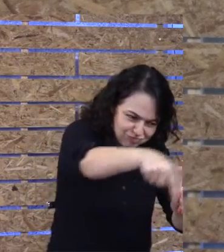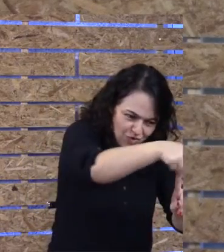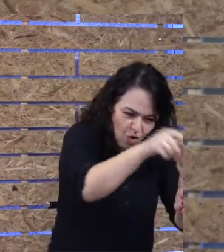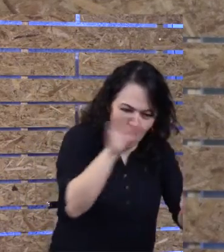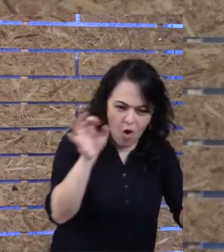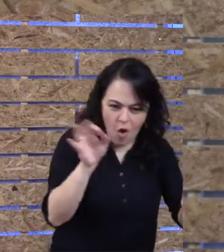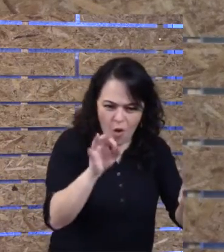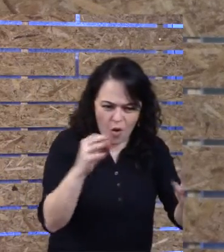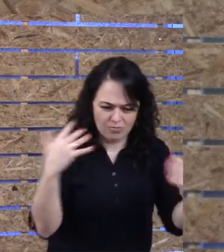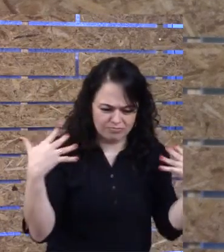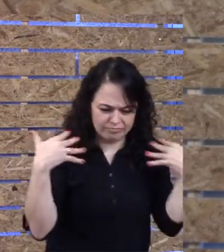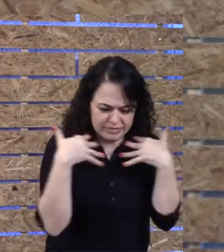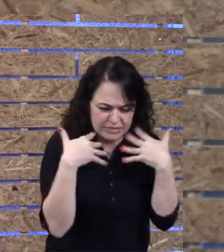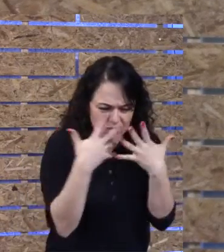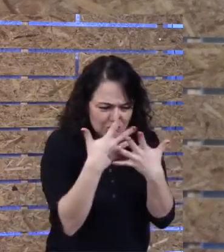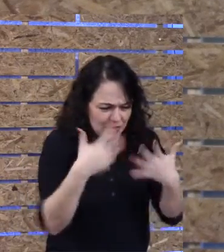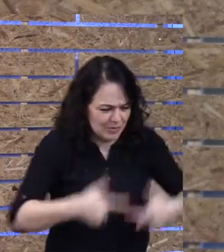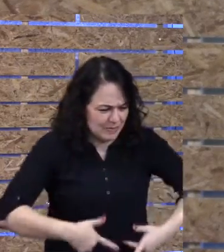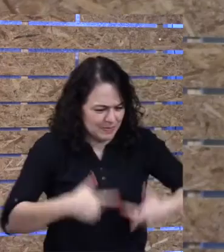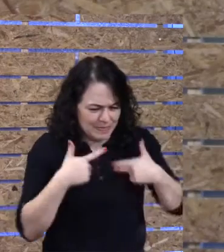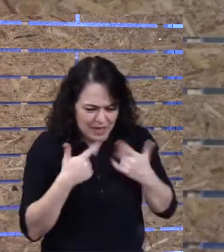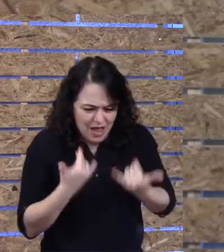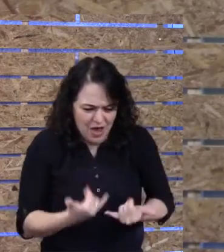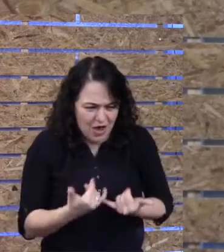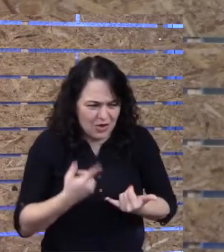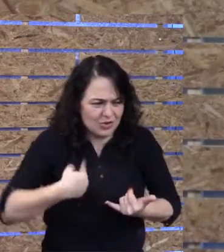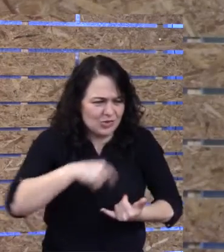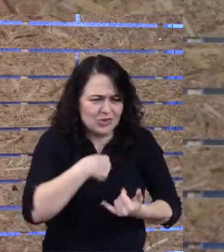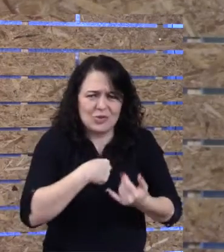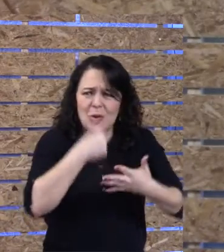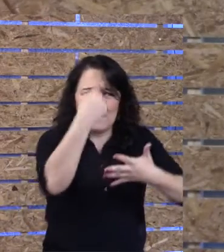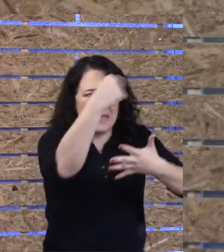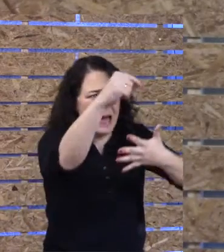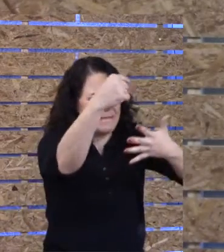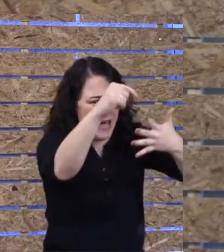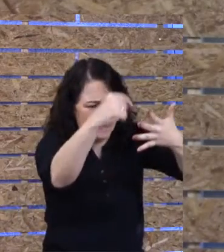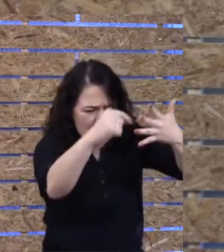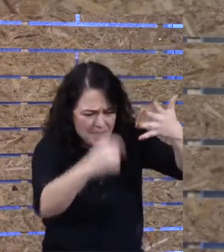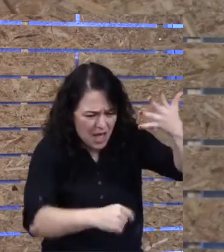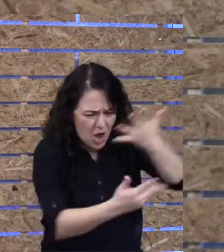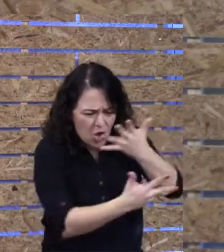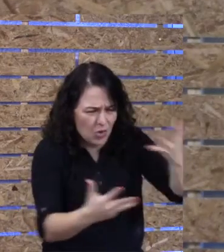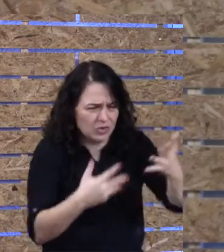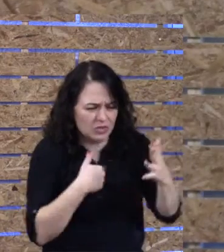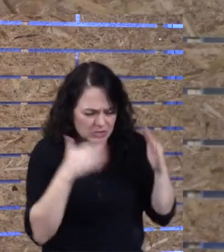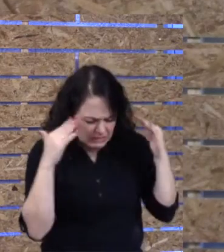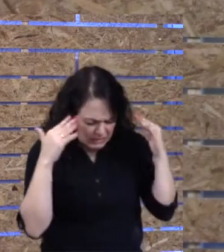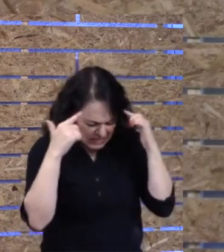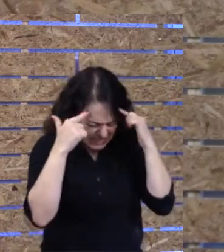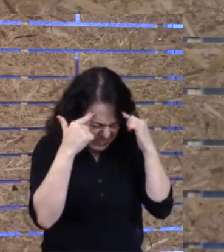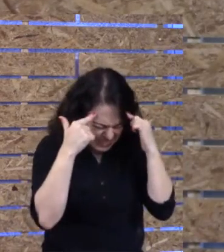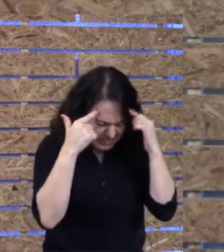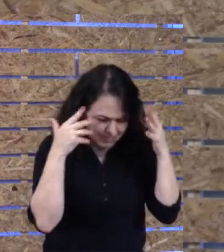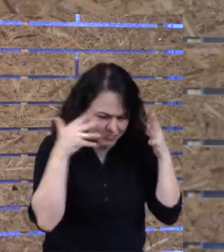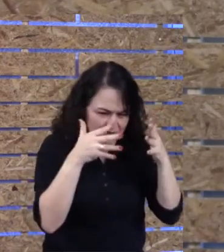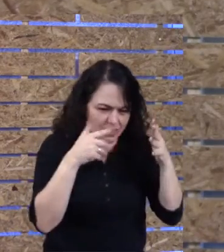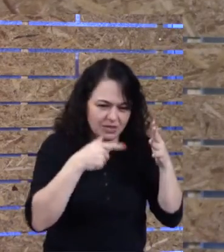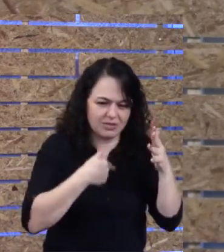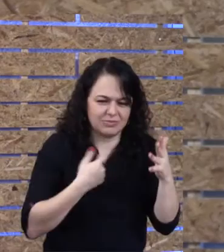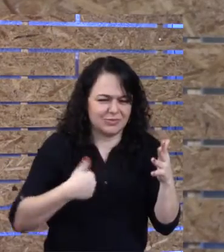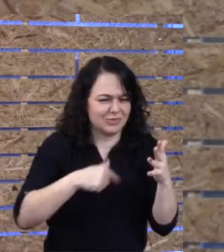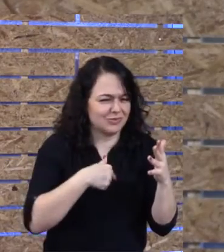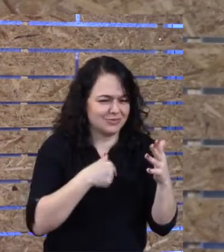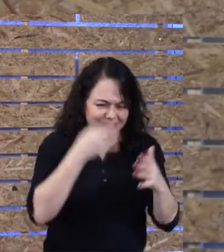Mucho del estrés de nuestra vida tiene que ver con toda esa cantidad de cosas que ocupan el lugar soberano de